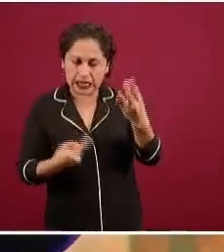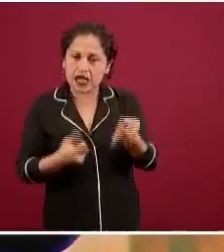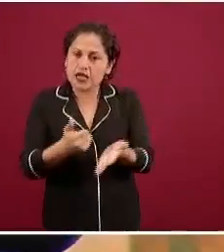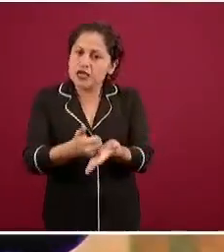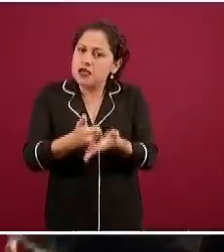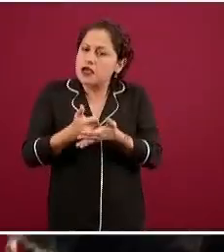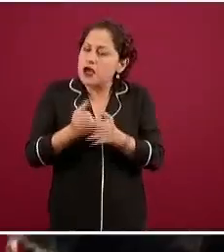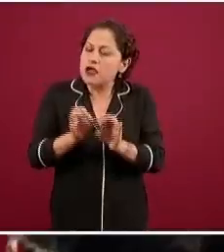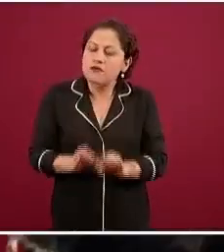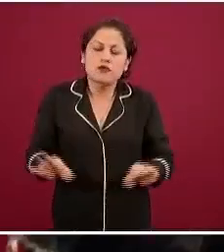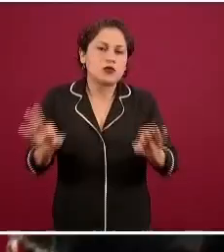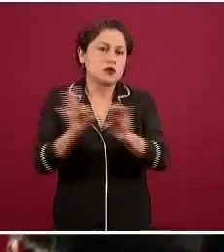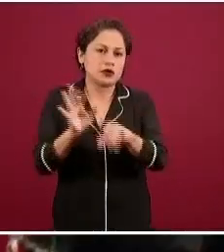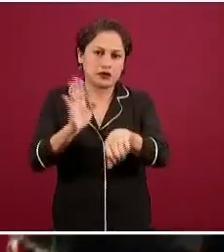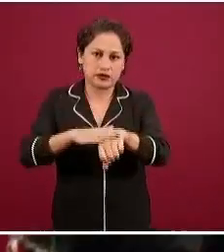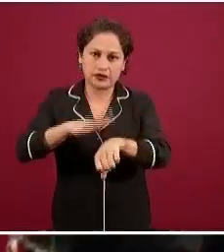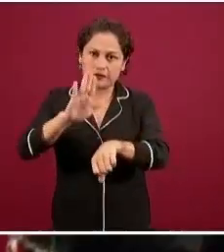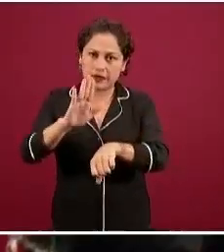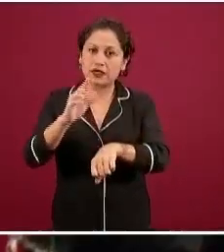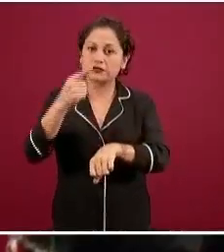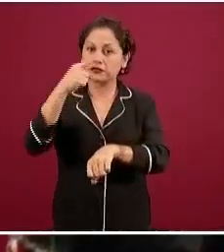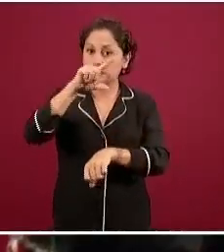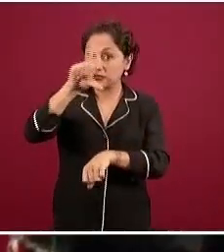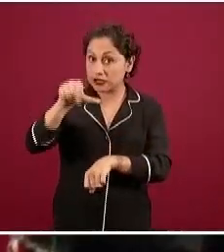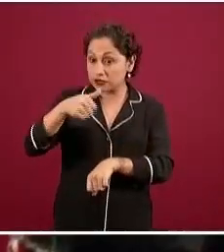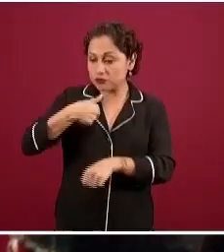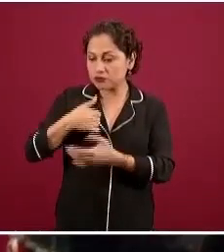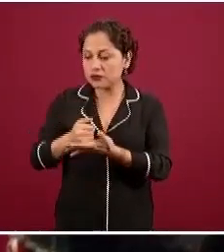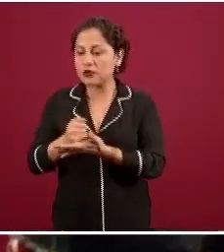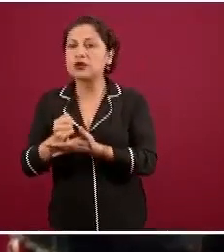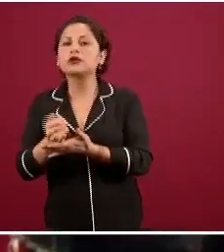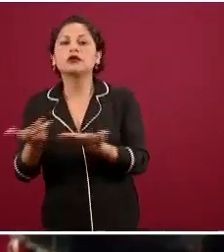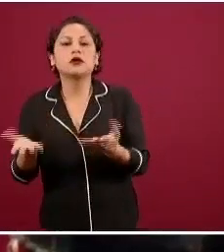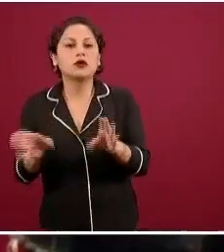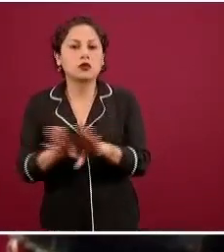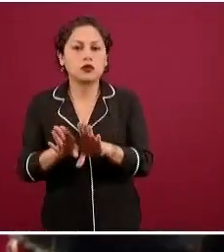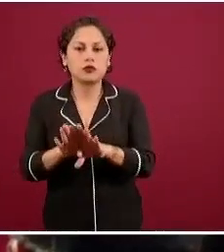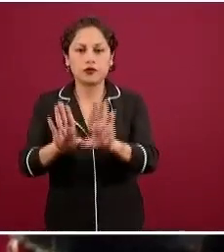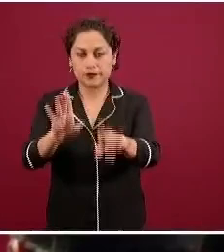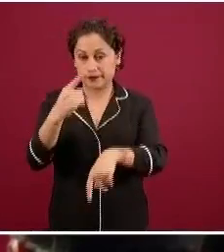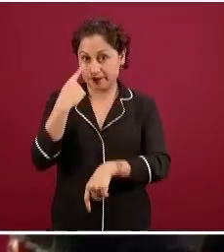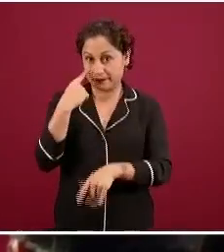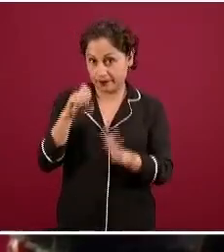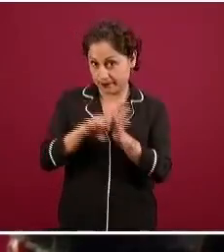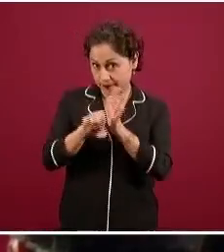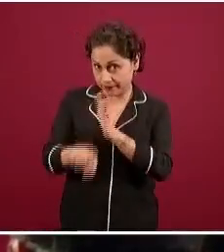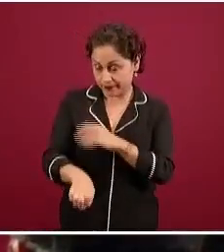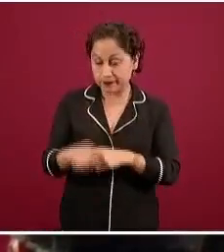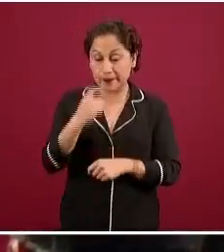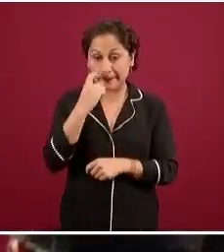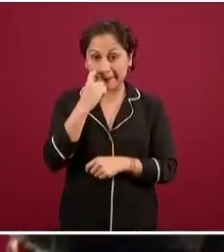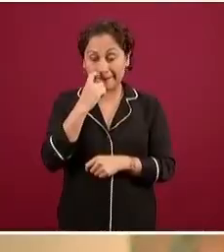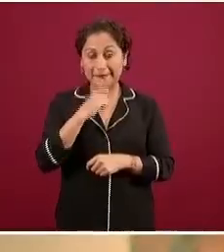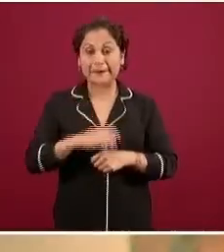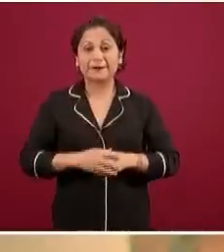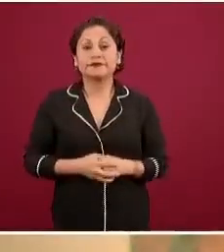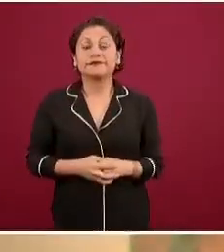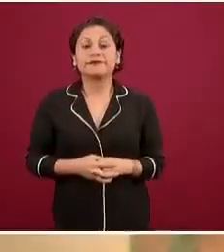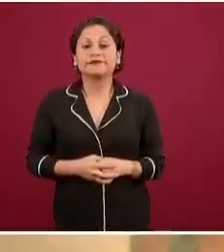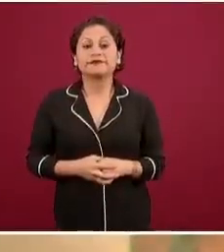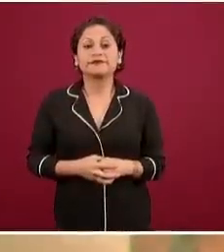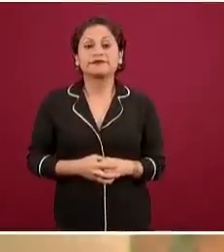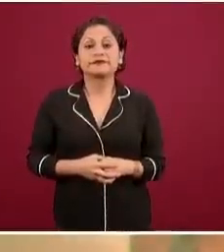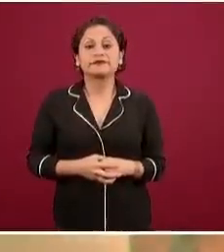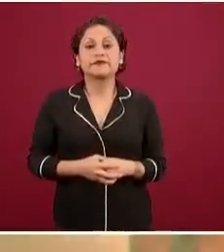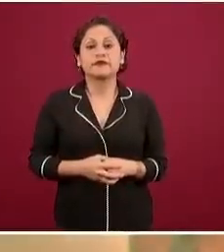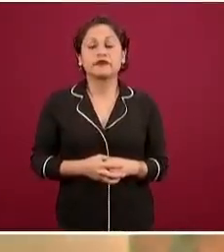decisiones. Termino con esta introducción poniéndoles el caso vivido. Cuando tuvimos un